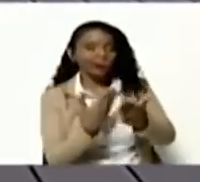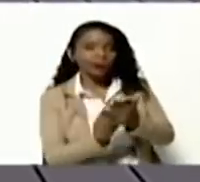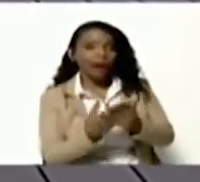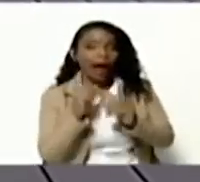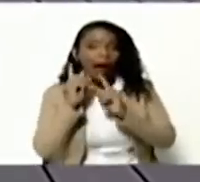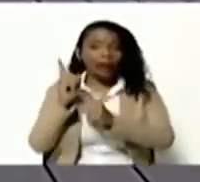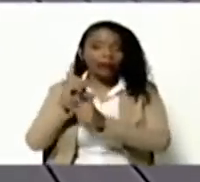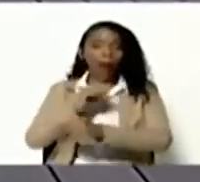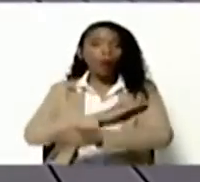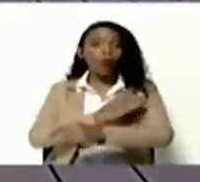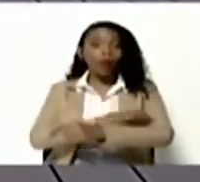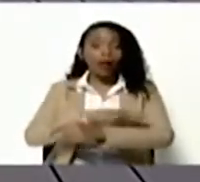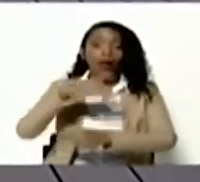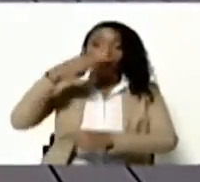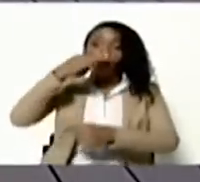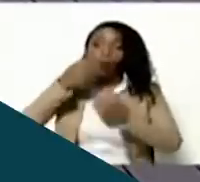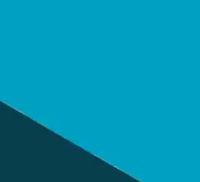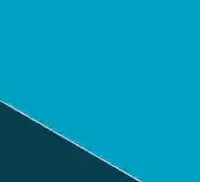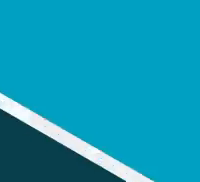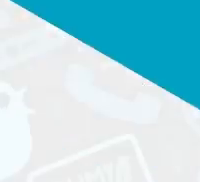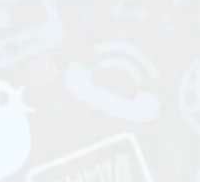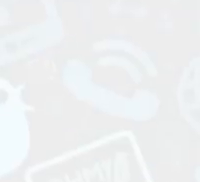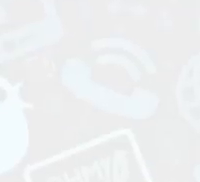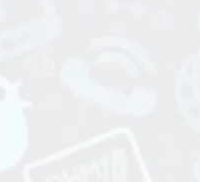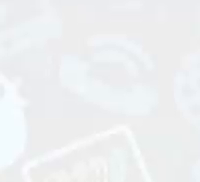este poderoso antiviral